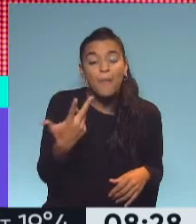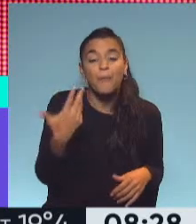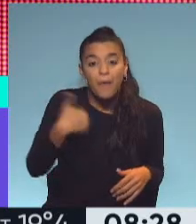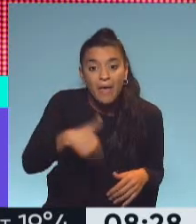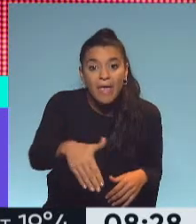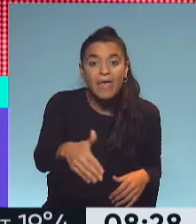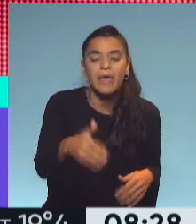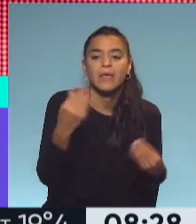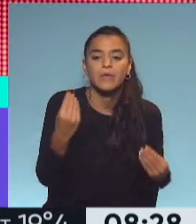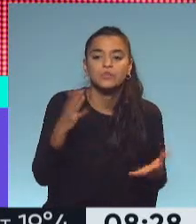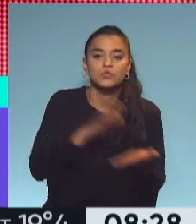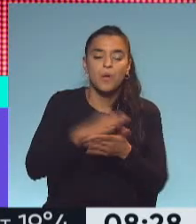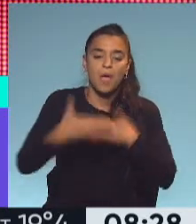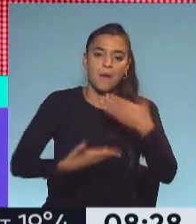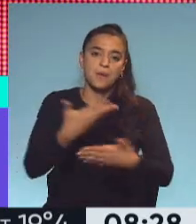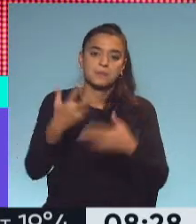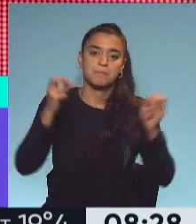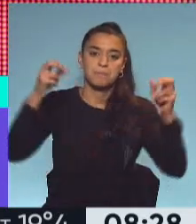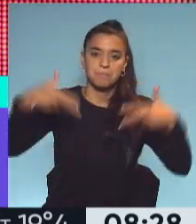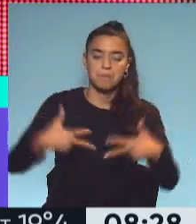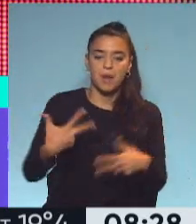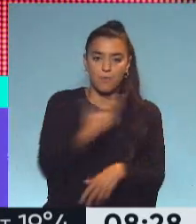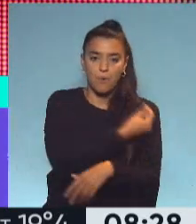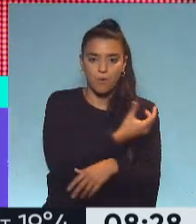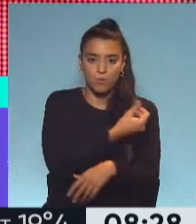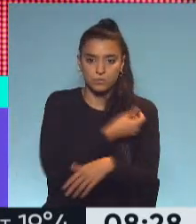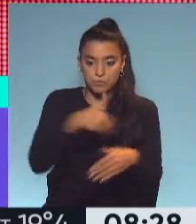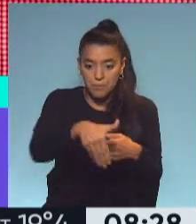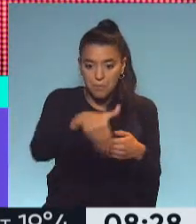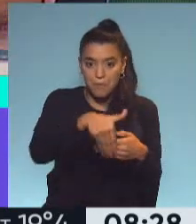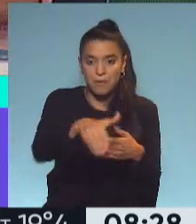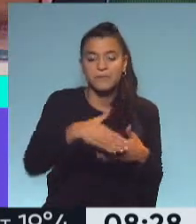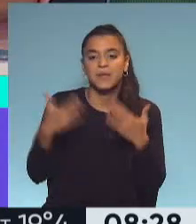a el avance del plan de vacunación en el mediano plazo. gracias, Vero.